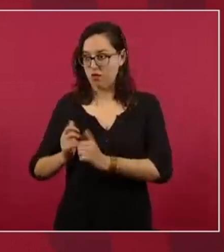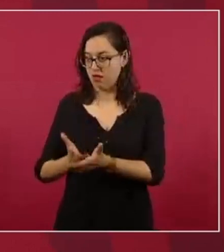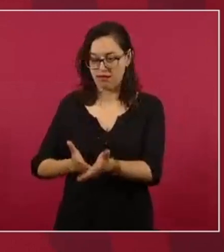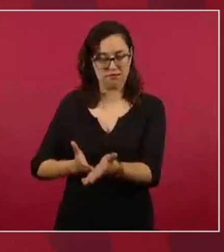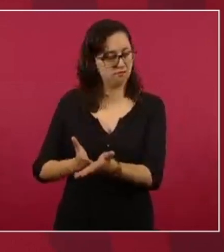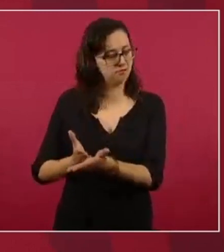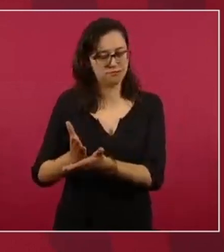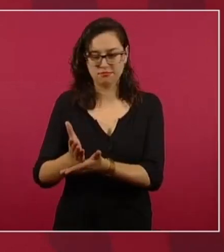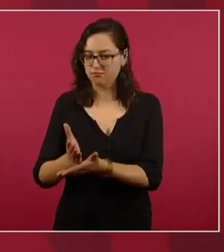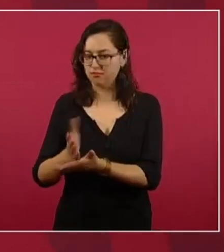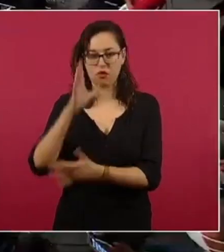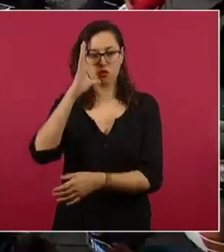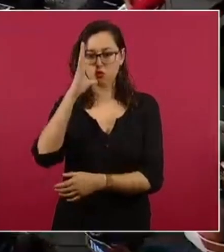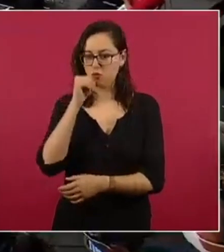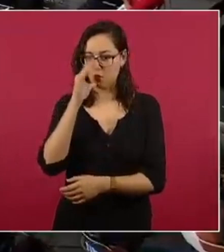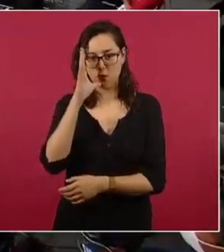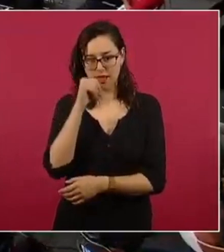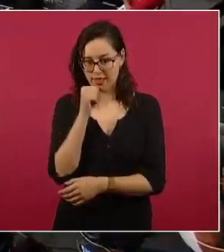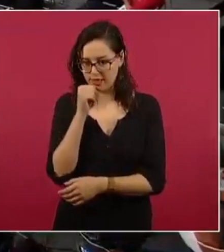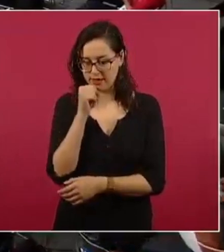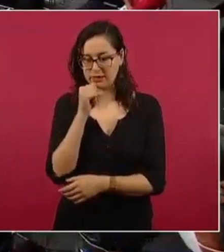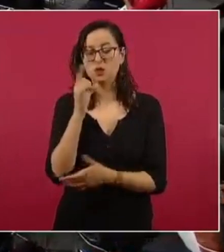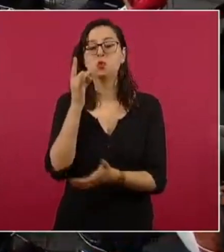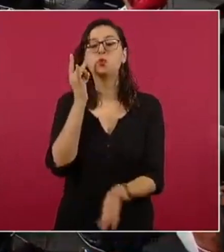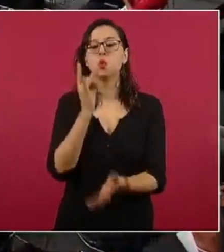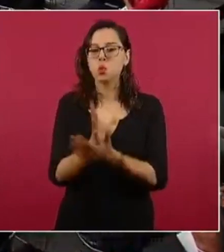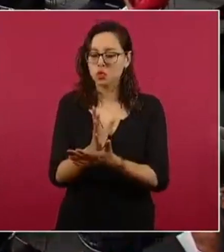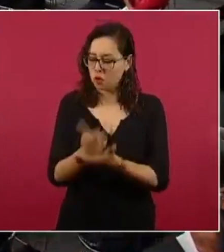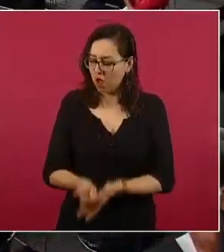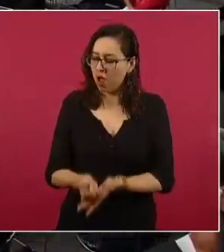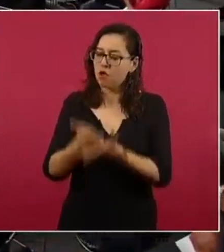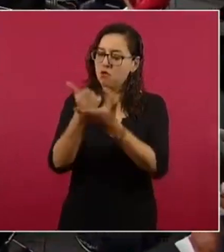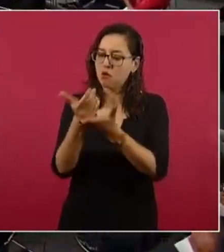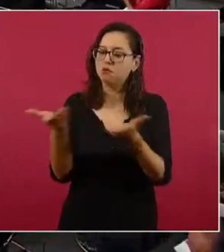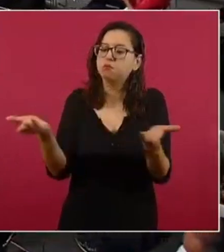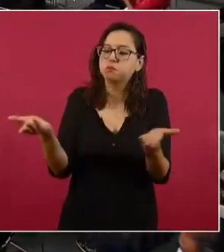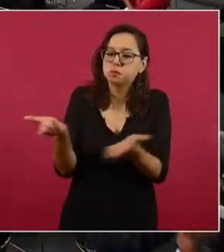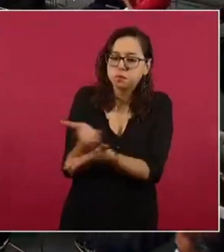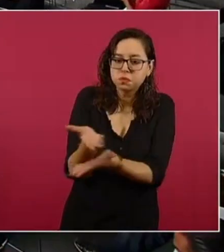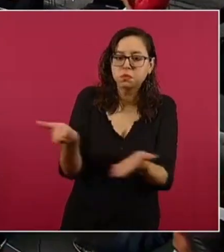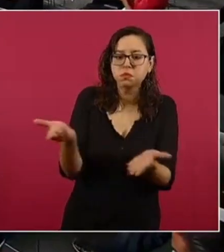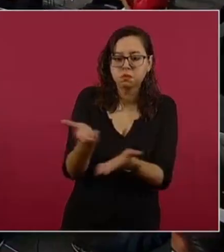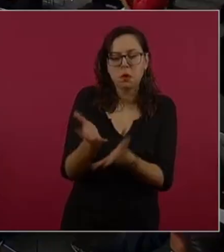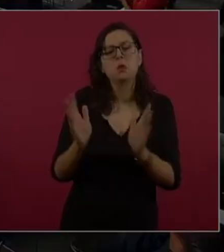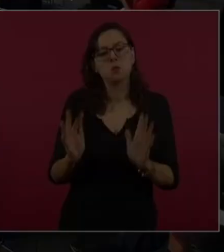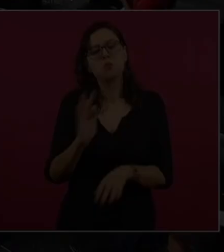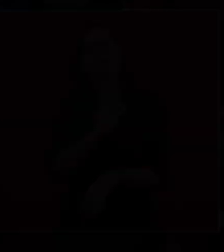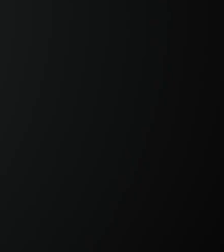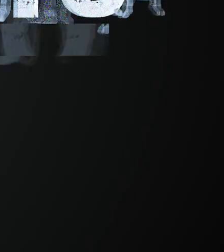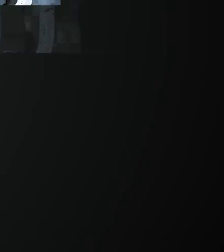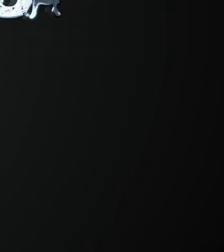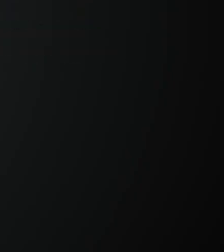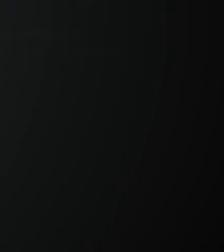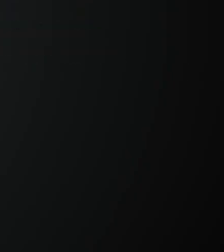el facilitador, conciliador. Eso podría ser.